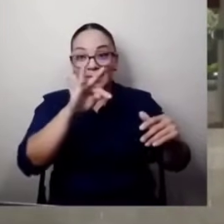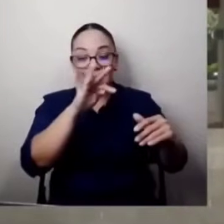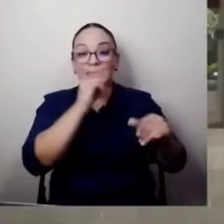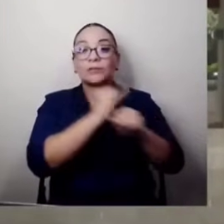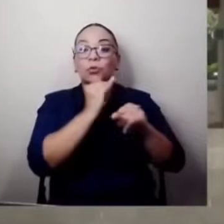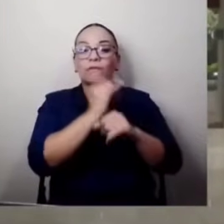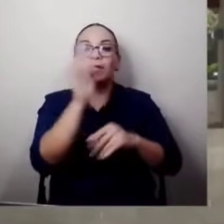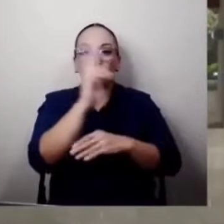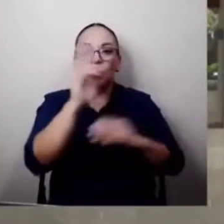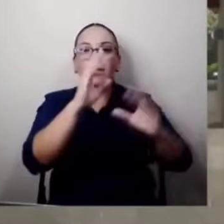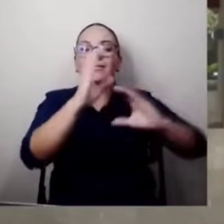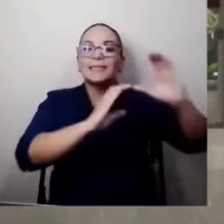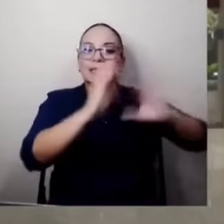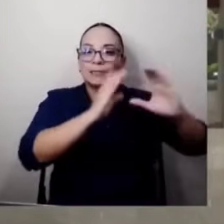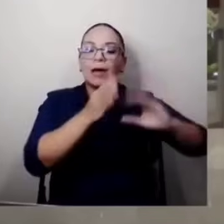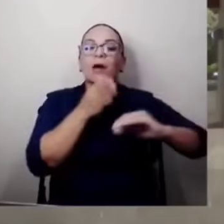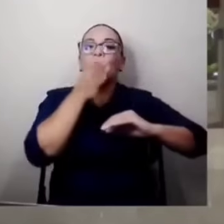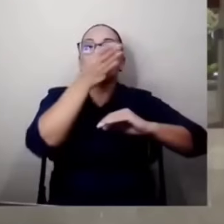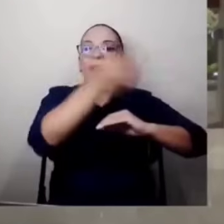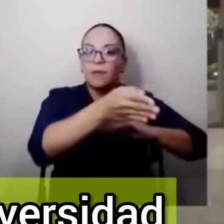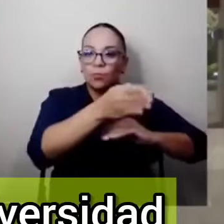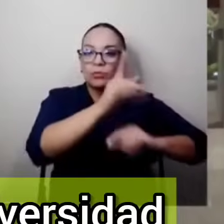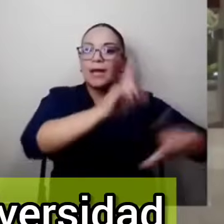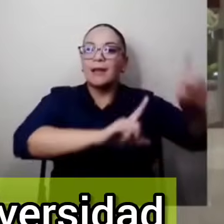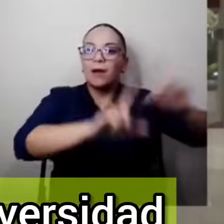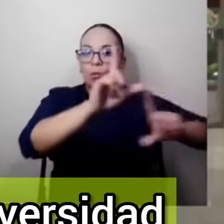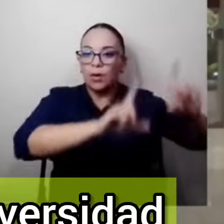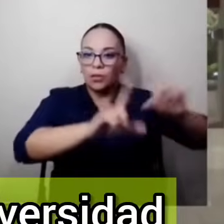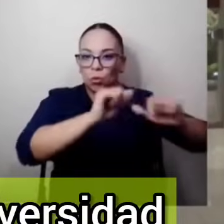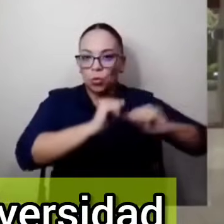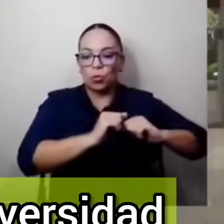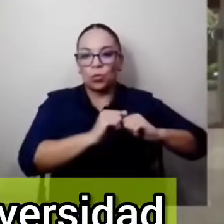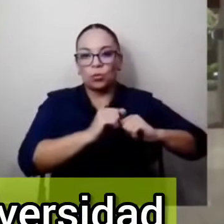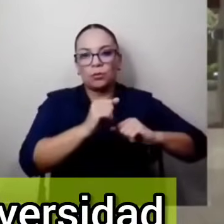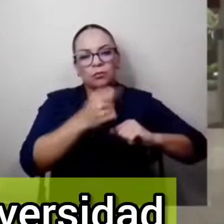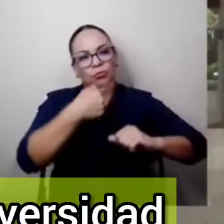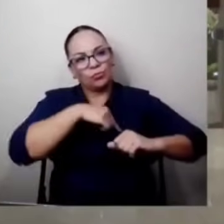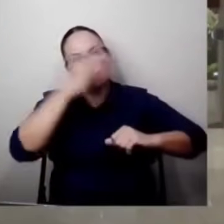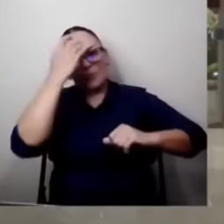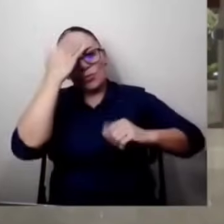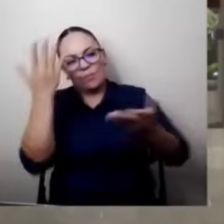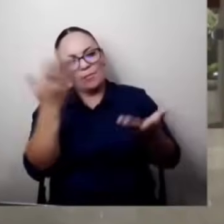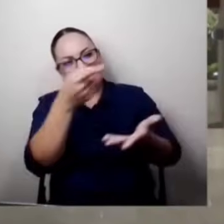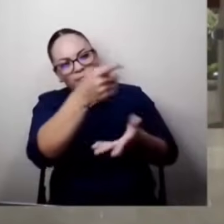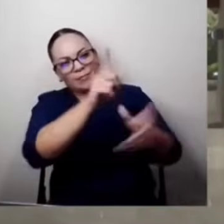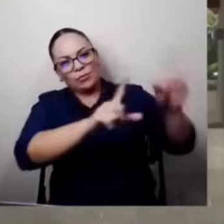ciencias, acudimos a este laboratorio. Nos preocupa que un laboratorio de una universidad tan